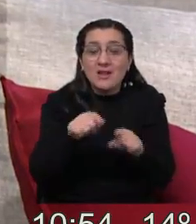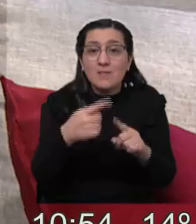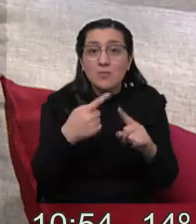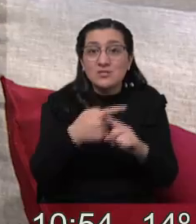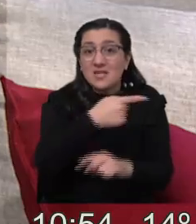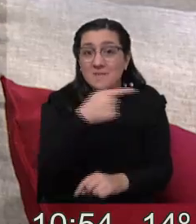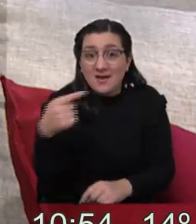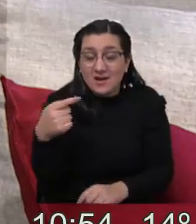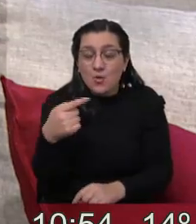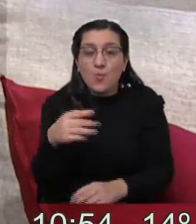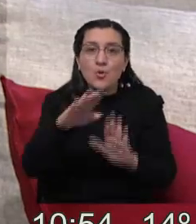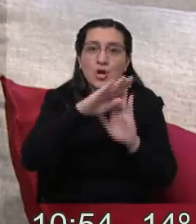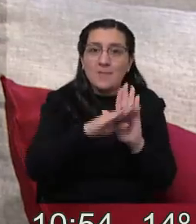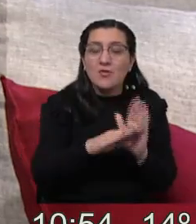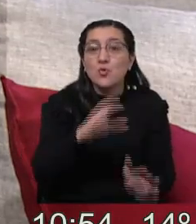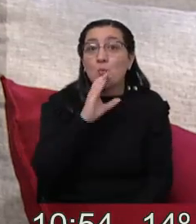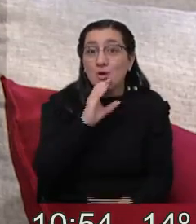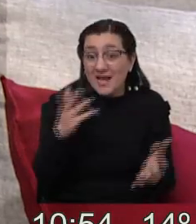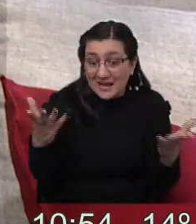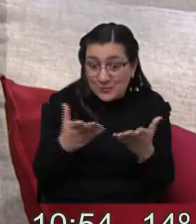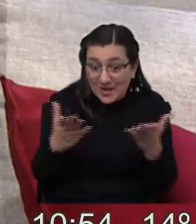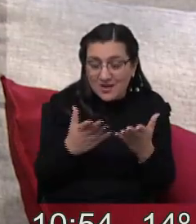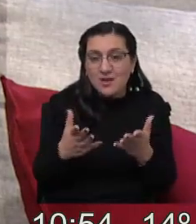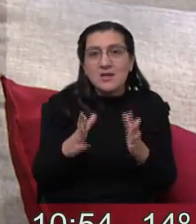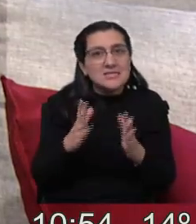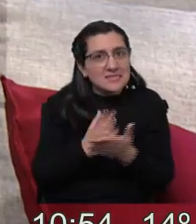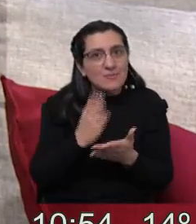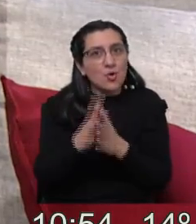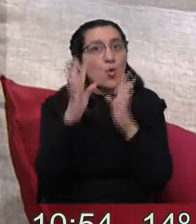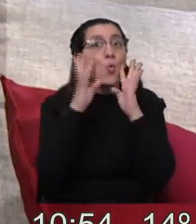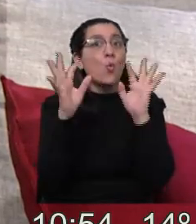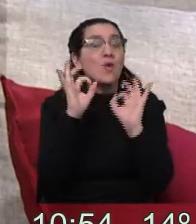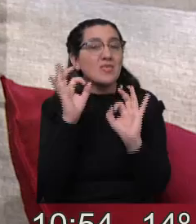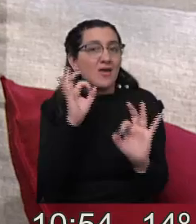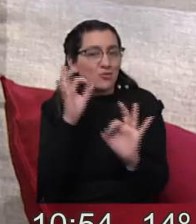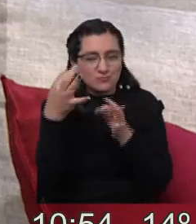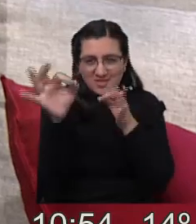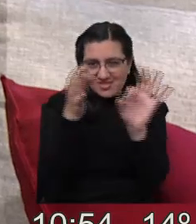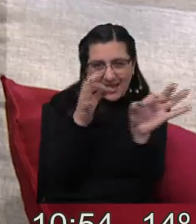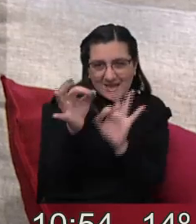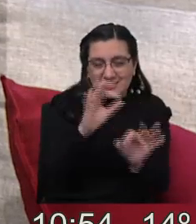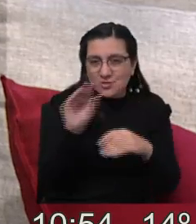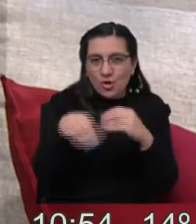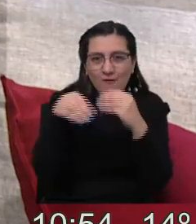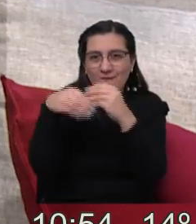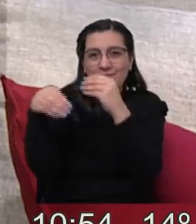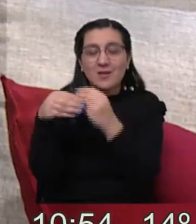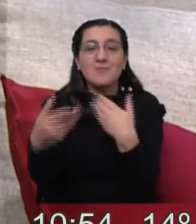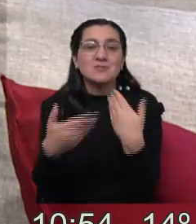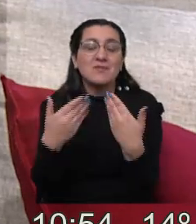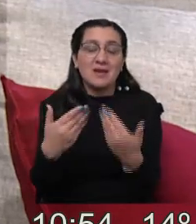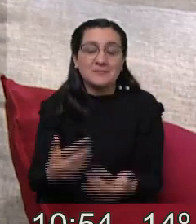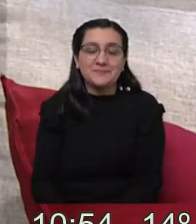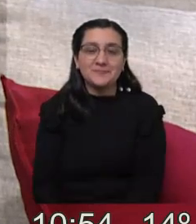un programa de humor actual, con todos esos cuidados y con todos esos elementos adicionales que vamos a conversar más